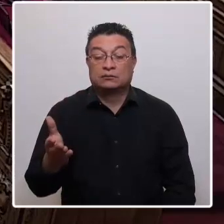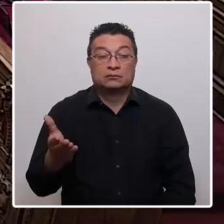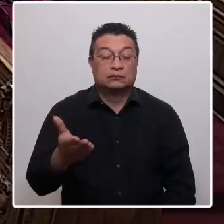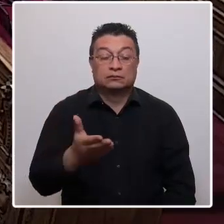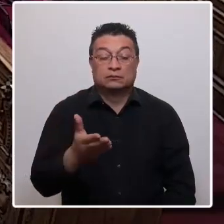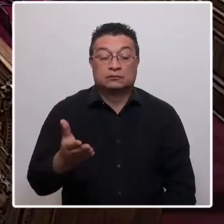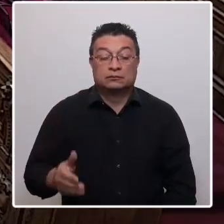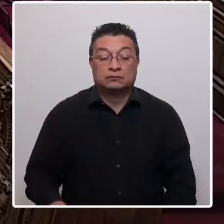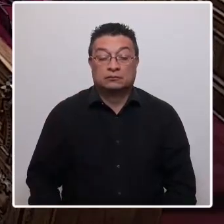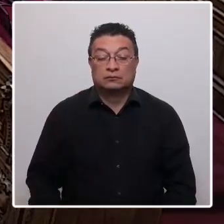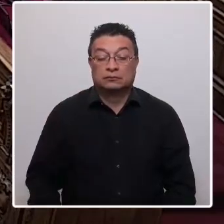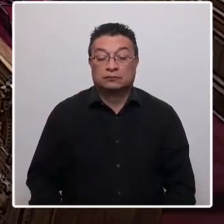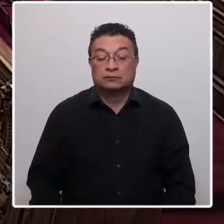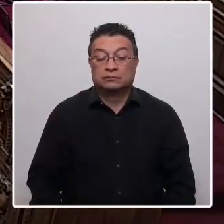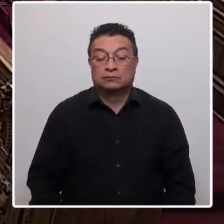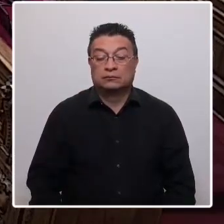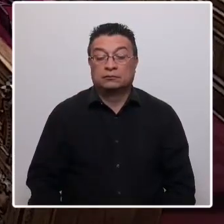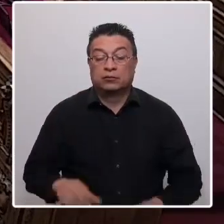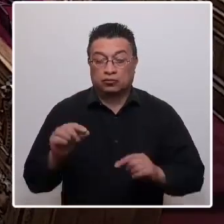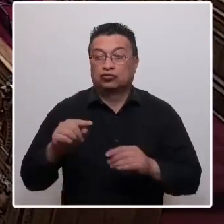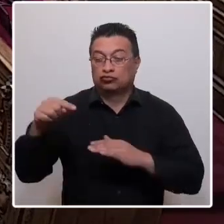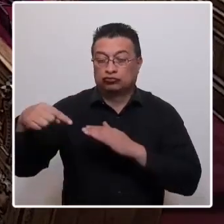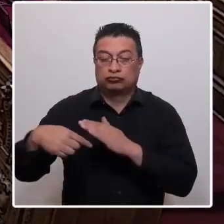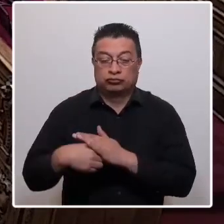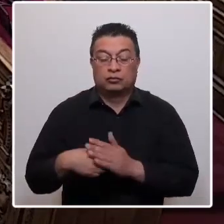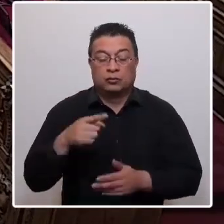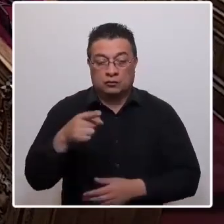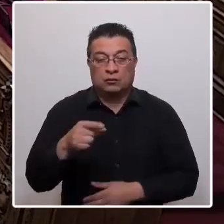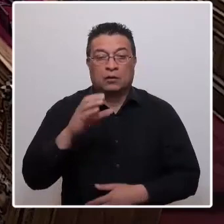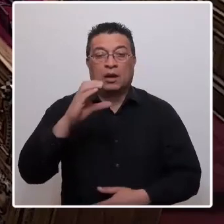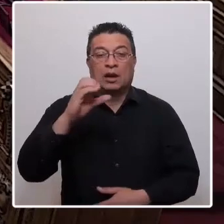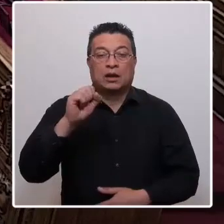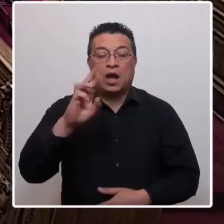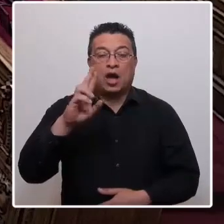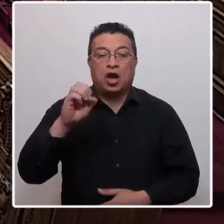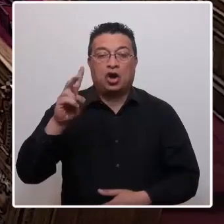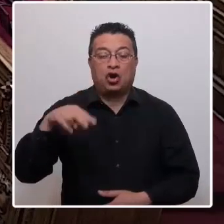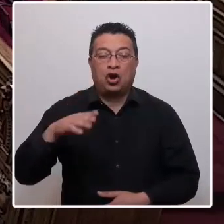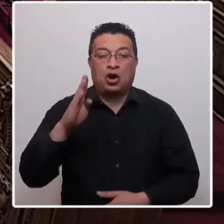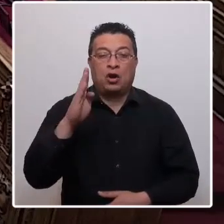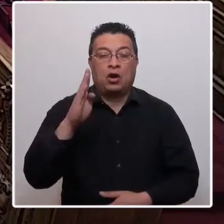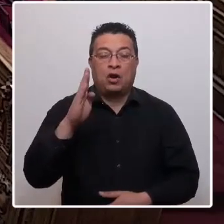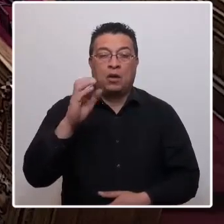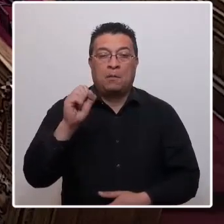Encuentra en la sala, don John. Palabra la convencional Carol Baum.